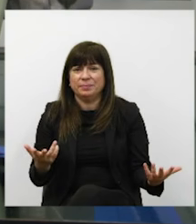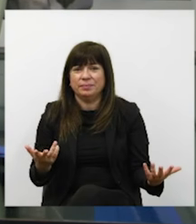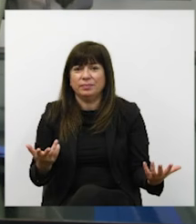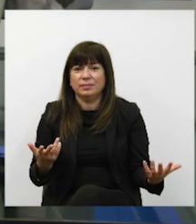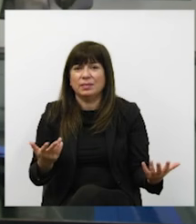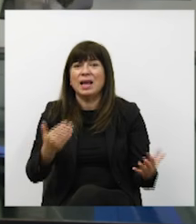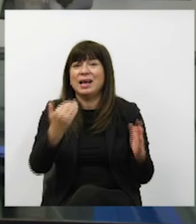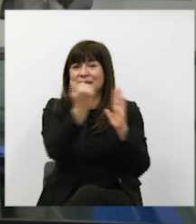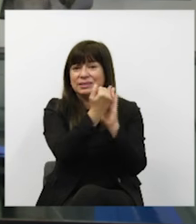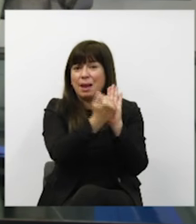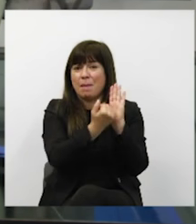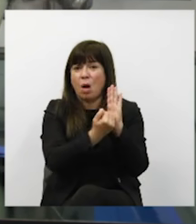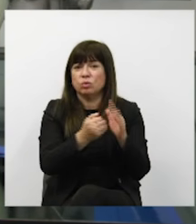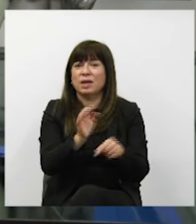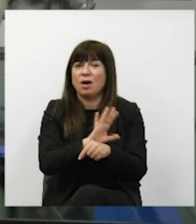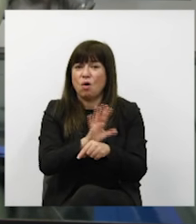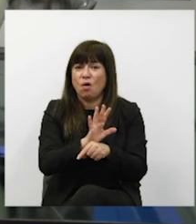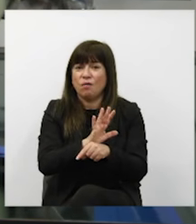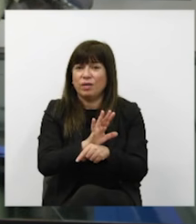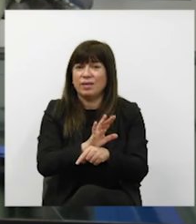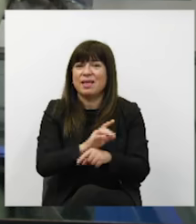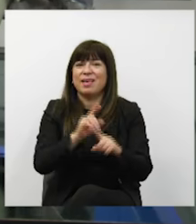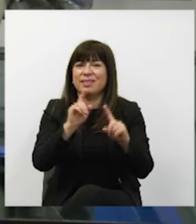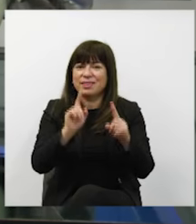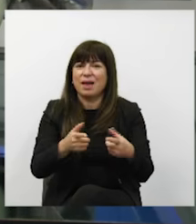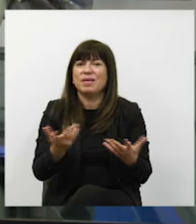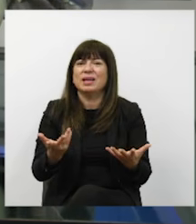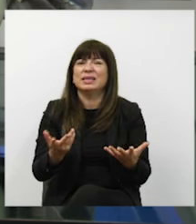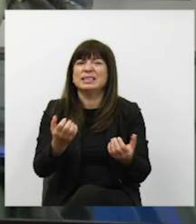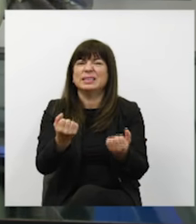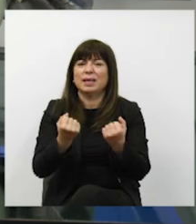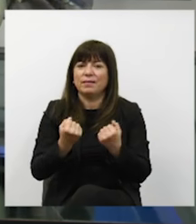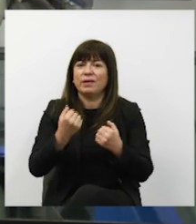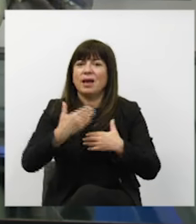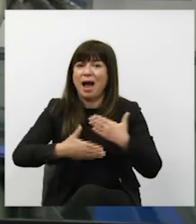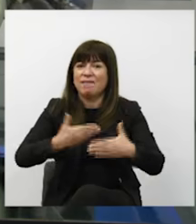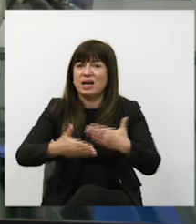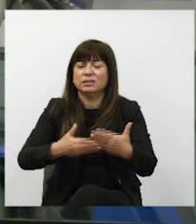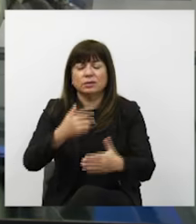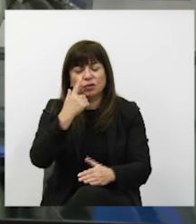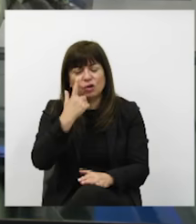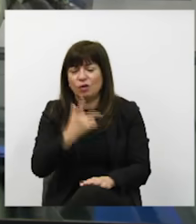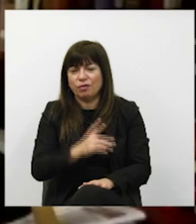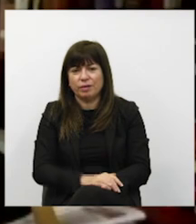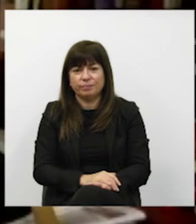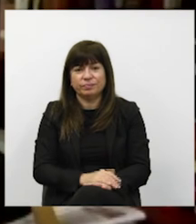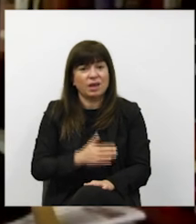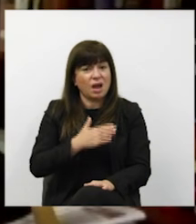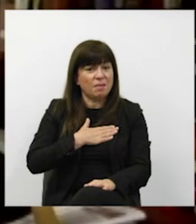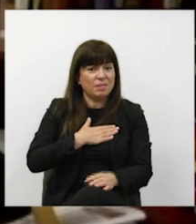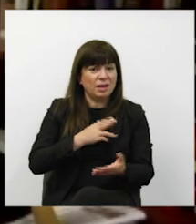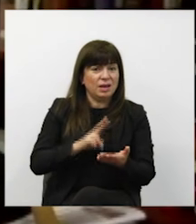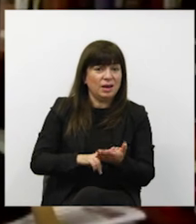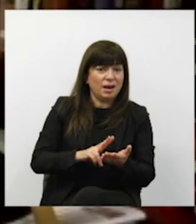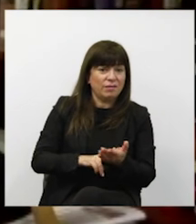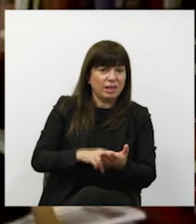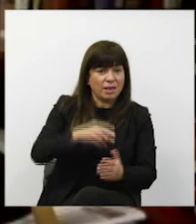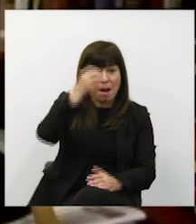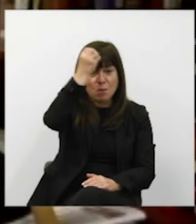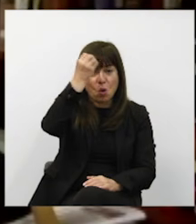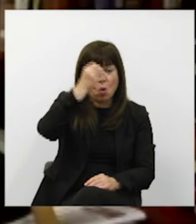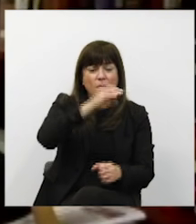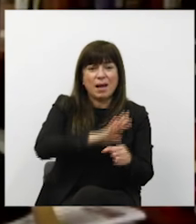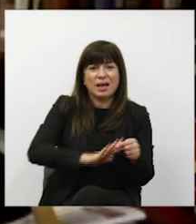esta pausa del COVID que debió haberse usado para ese avance, yo tampoco lo veo. Entonces, a mí la verdad es que me preocupa